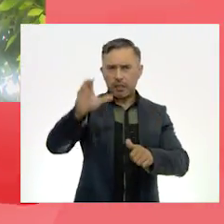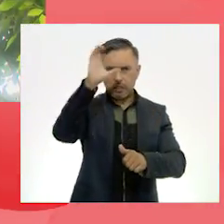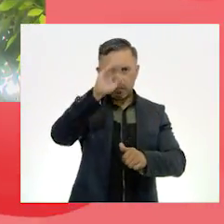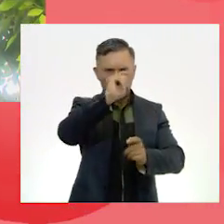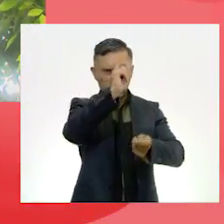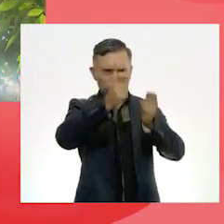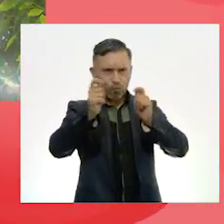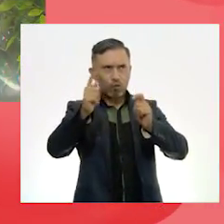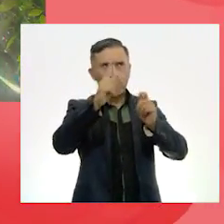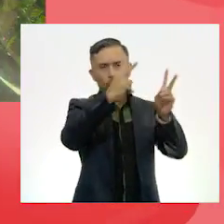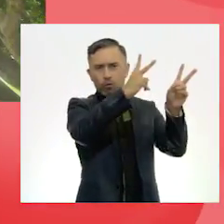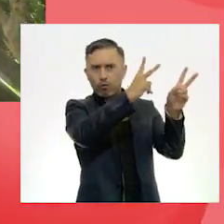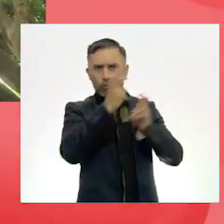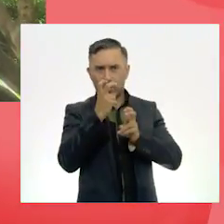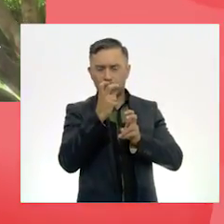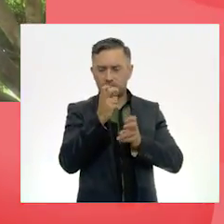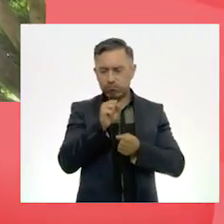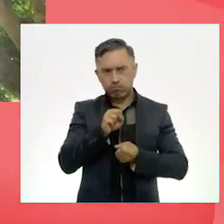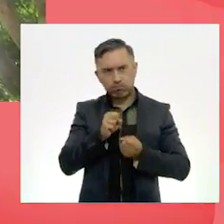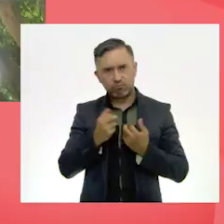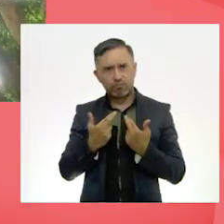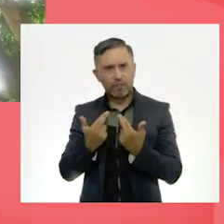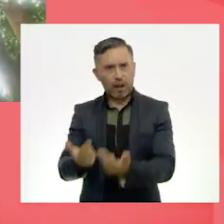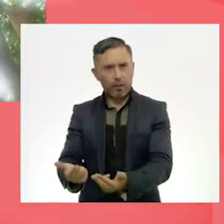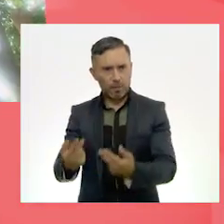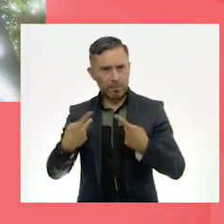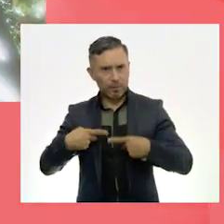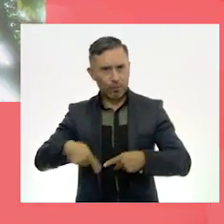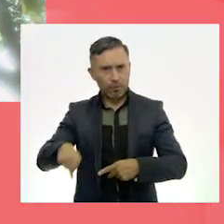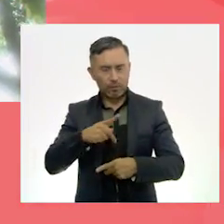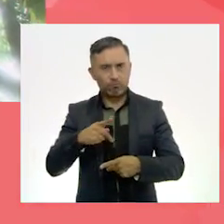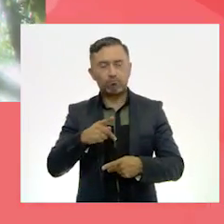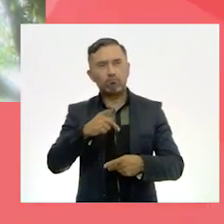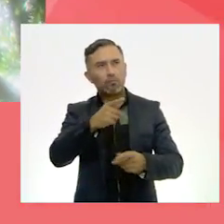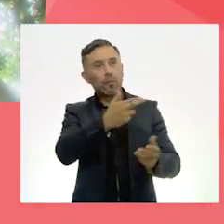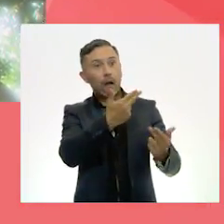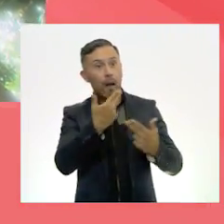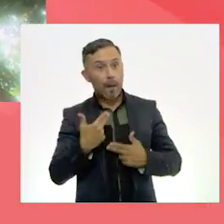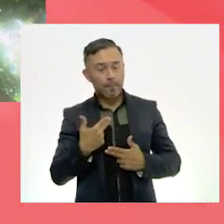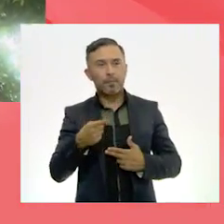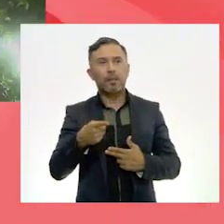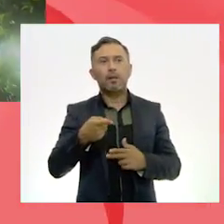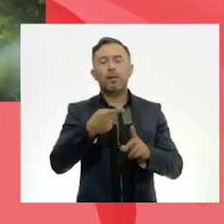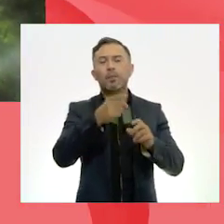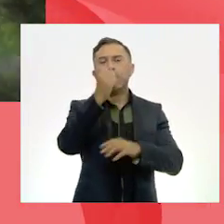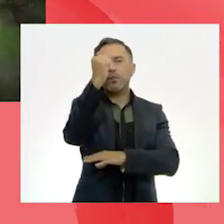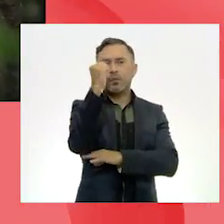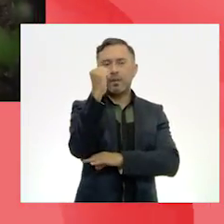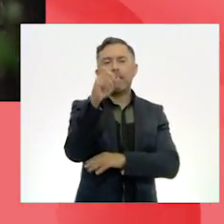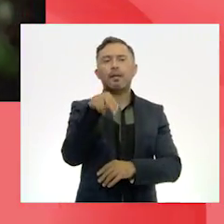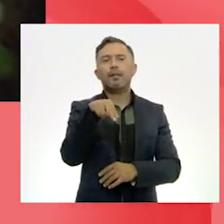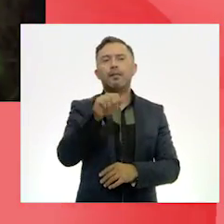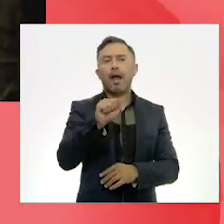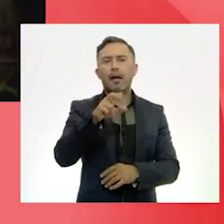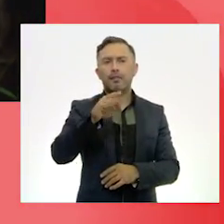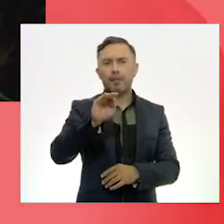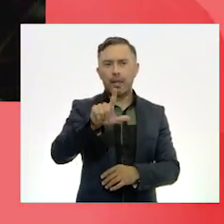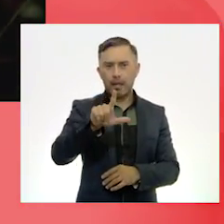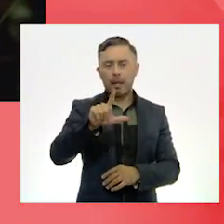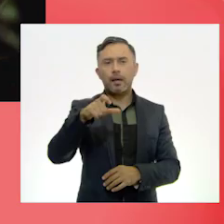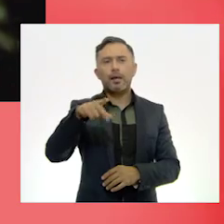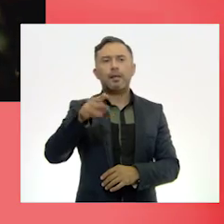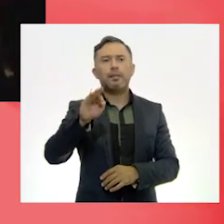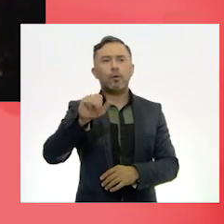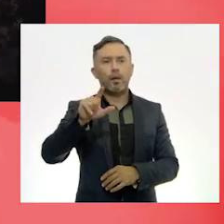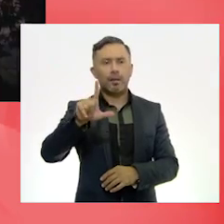los hombres. Por su nobleza de vida y enseñanzas fue conocido como Naxitl Quetzalcóatl, cuarto